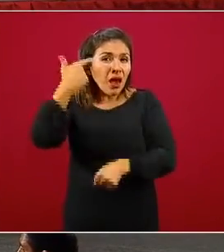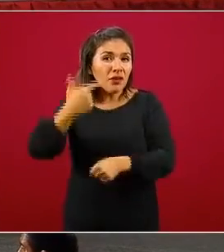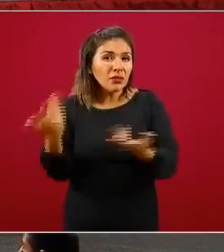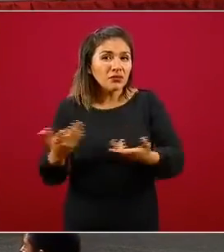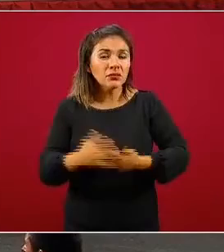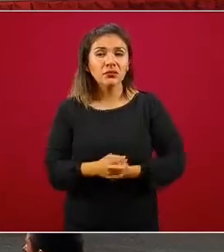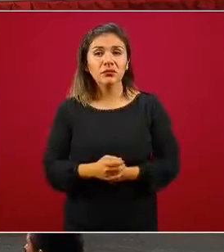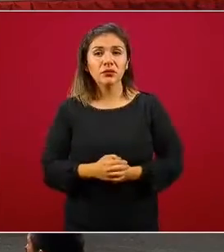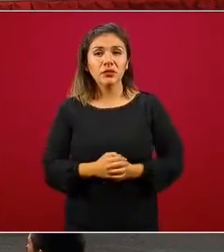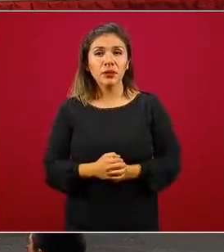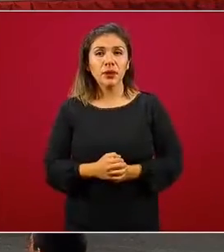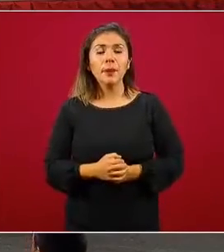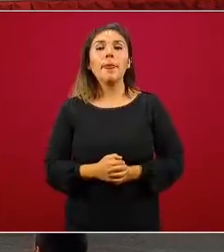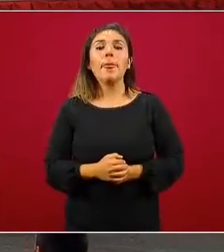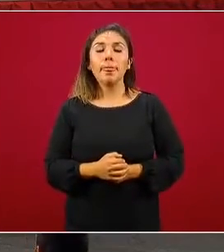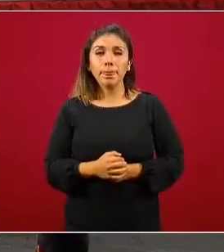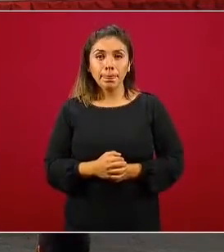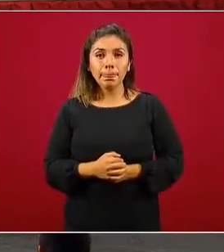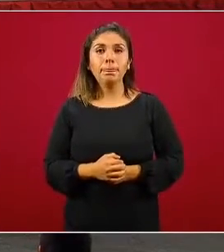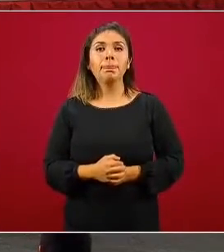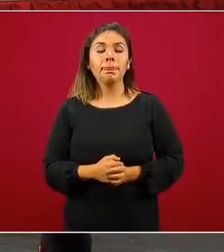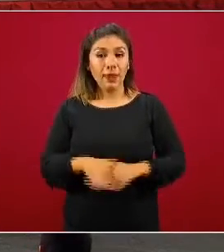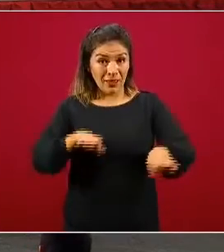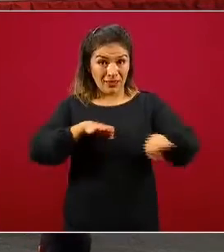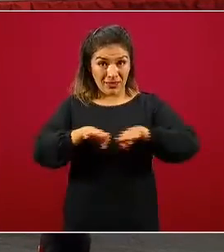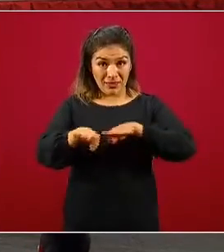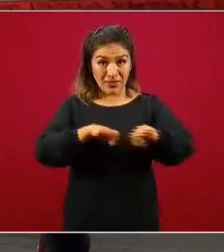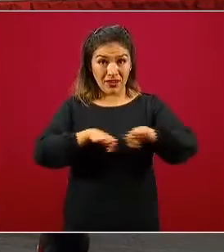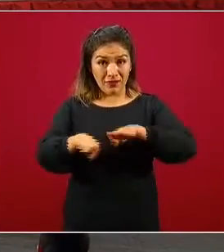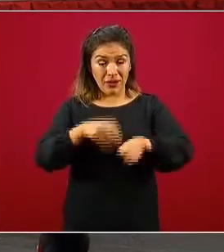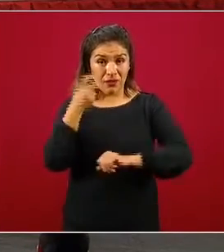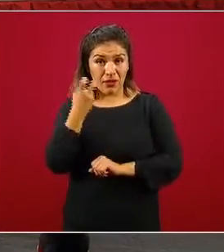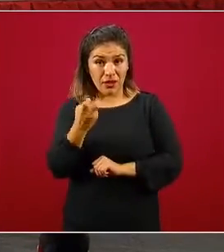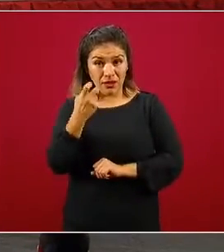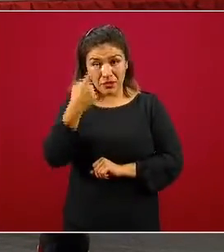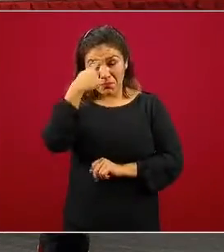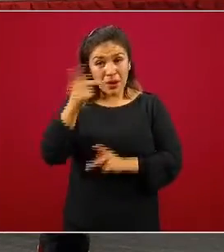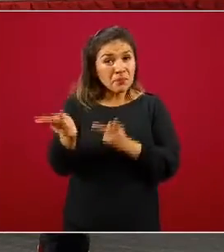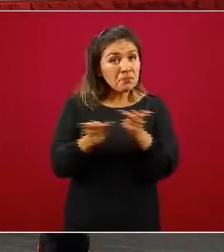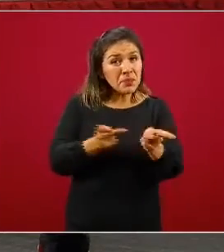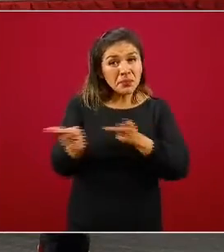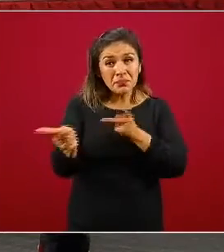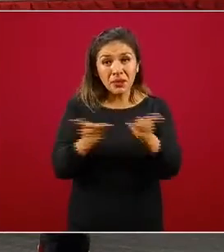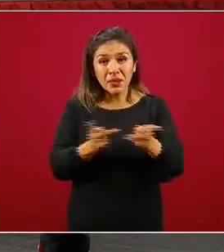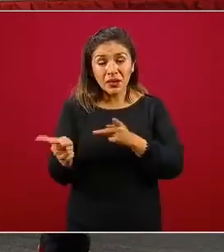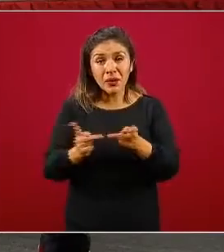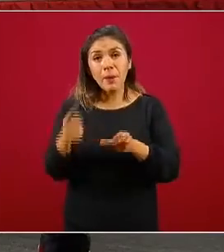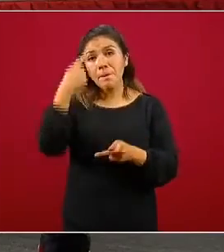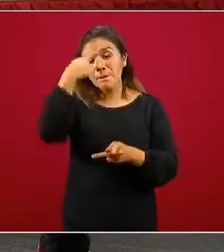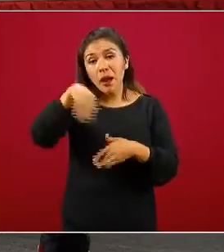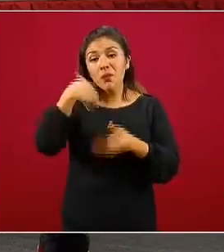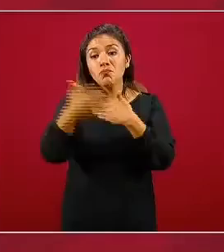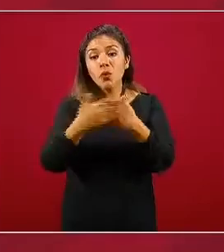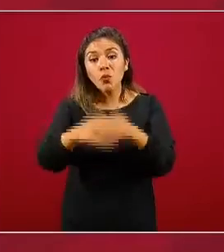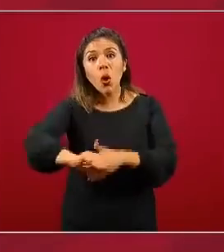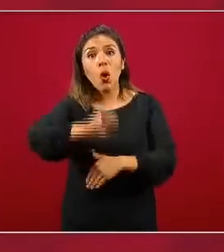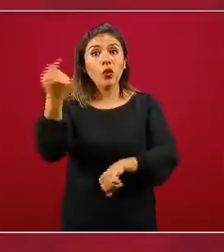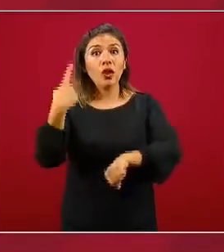Muchas gracias. En términos generales, el trabajo de preparación para una